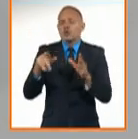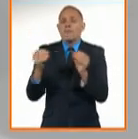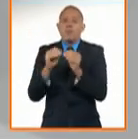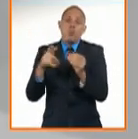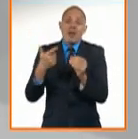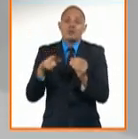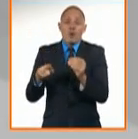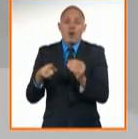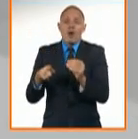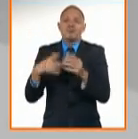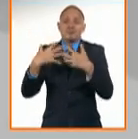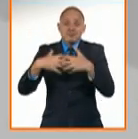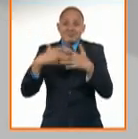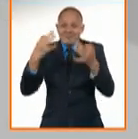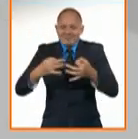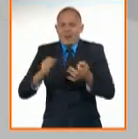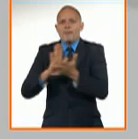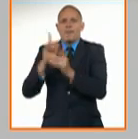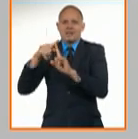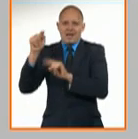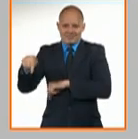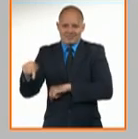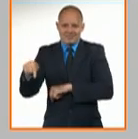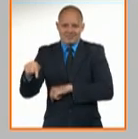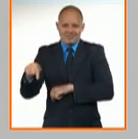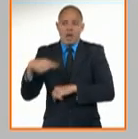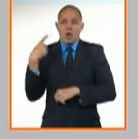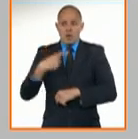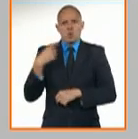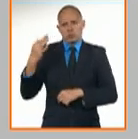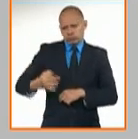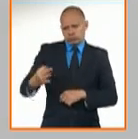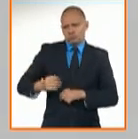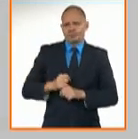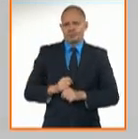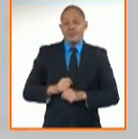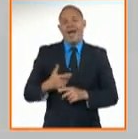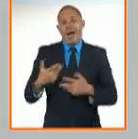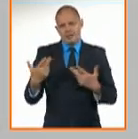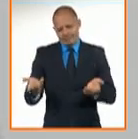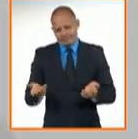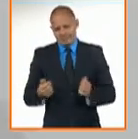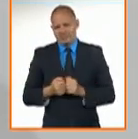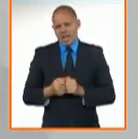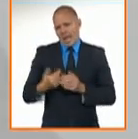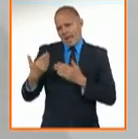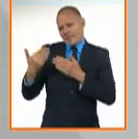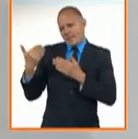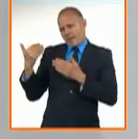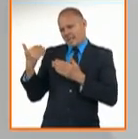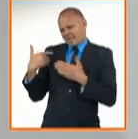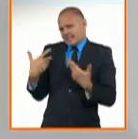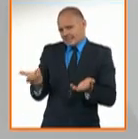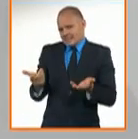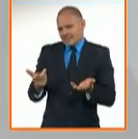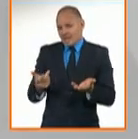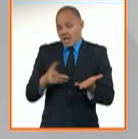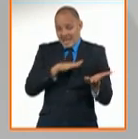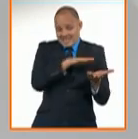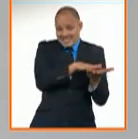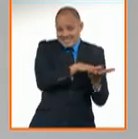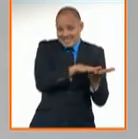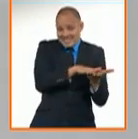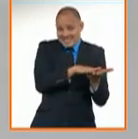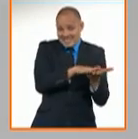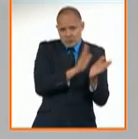un momento para vamos con 500 megawats que nos ha pasado en los últimos tiempos estamos operando sin reservas y